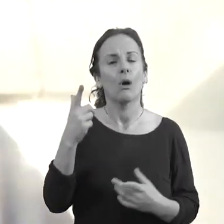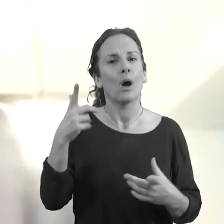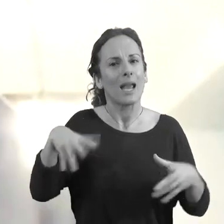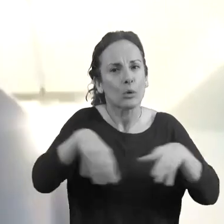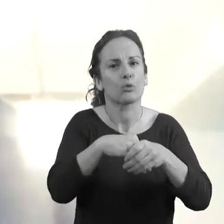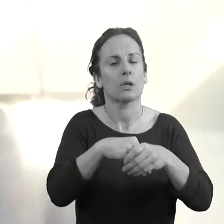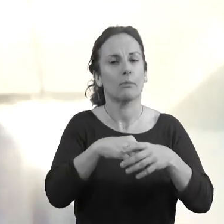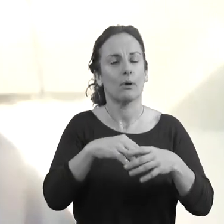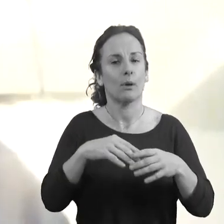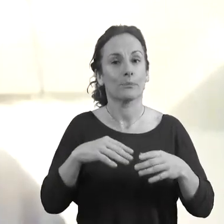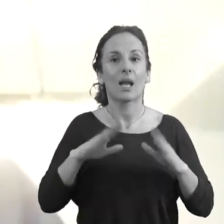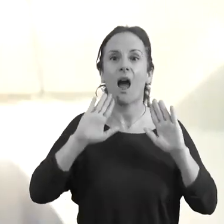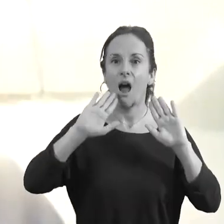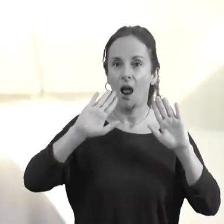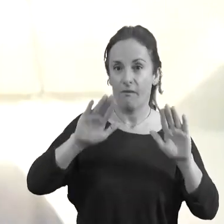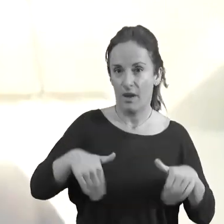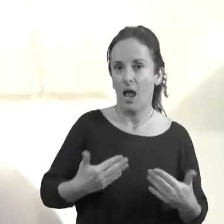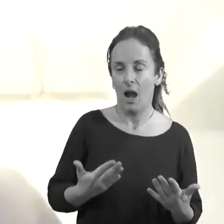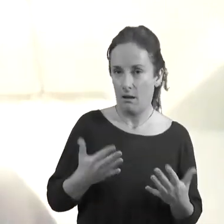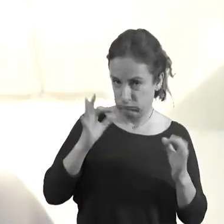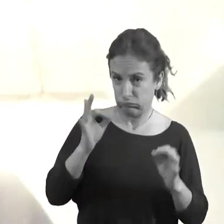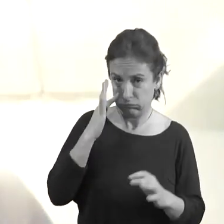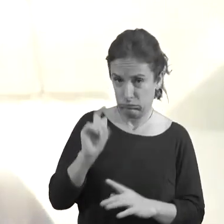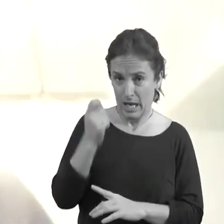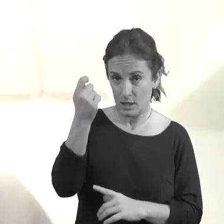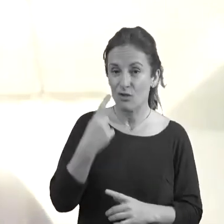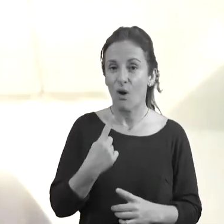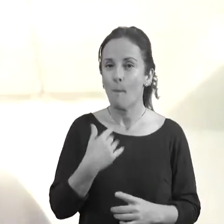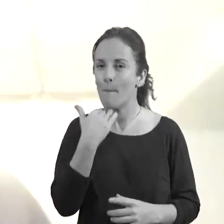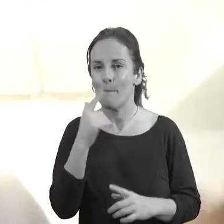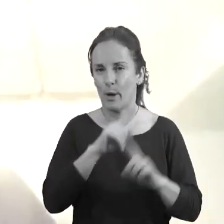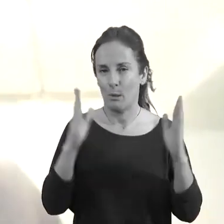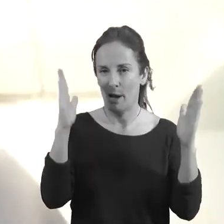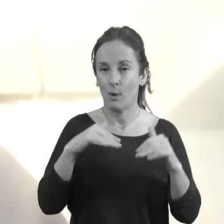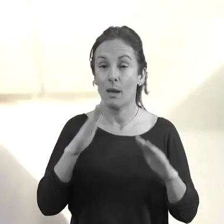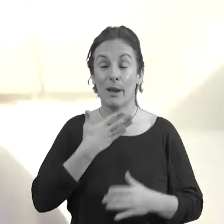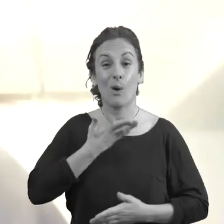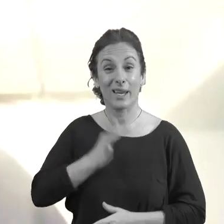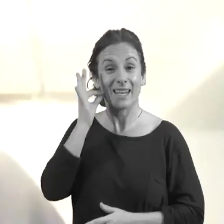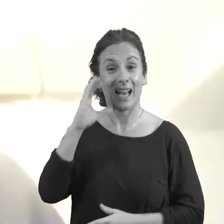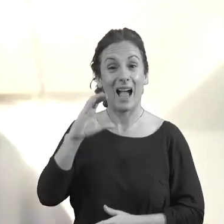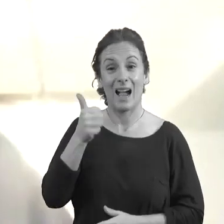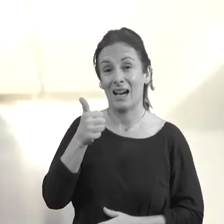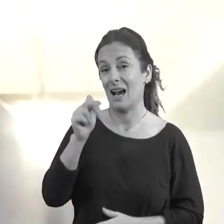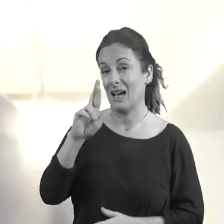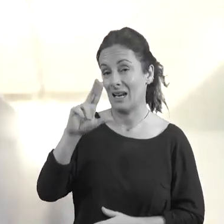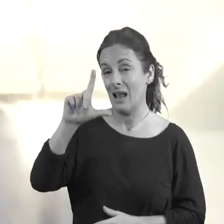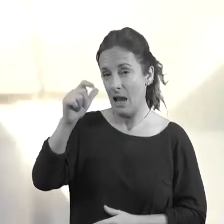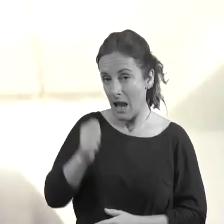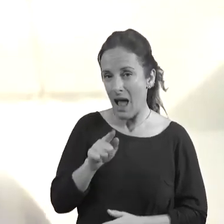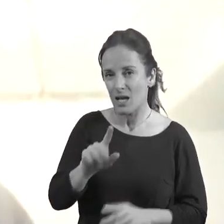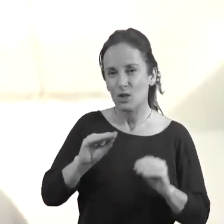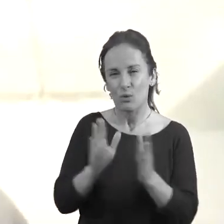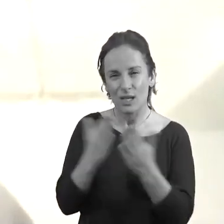y sí, ¿eh?, no hemos tenido dificultades, pero es verdad que vemos los libros de texto de Carla, de nuestra hija, y en todo el libro de